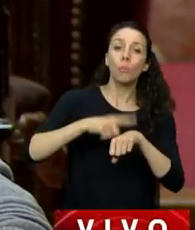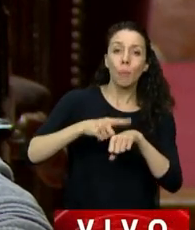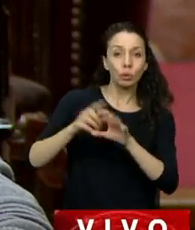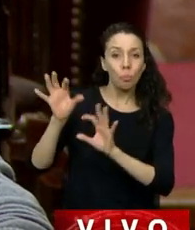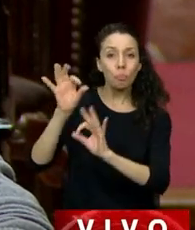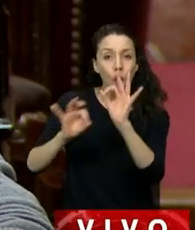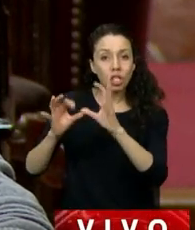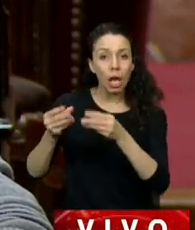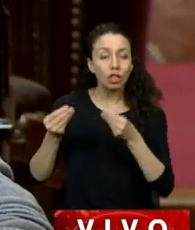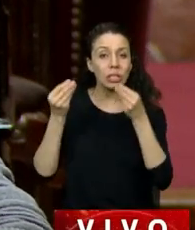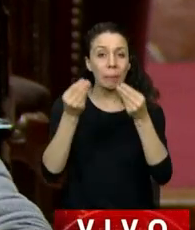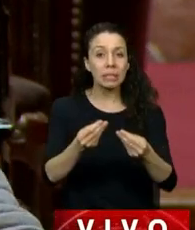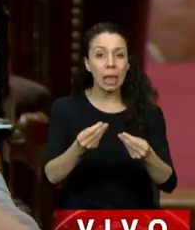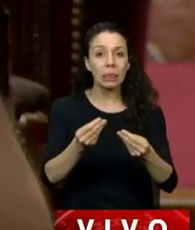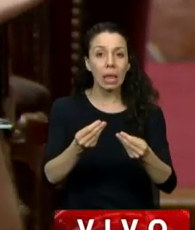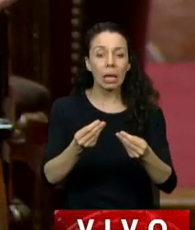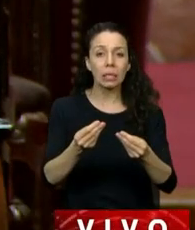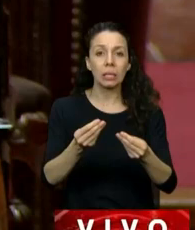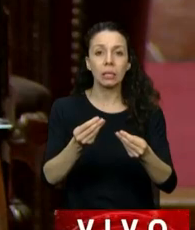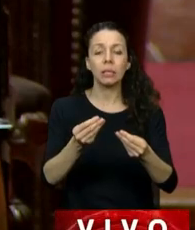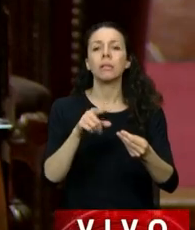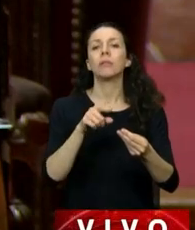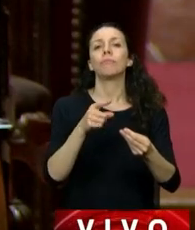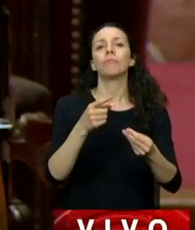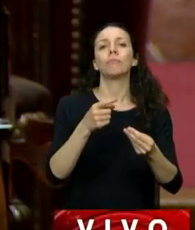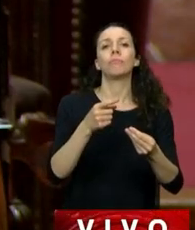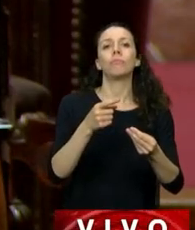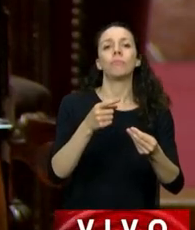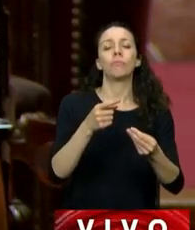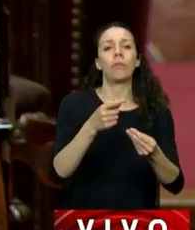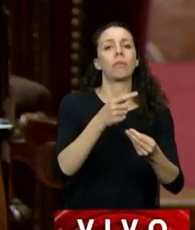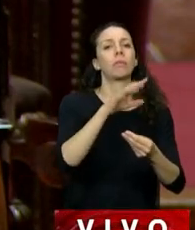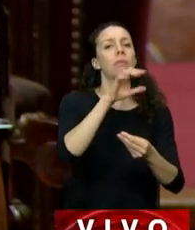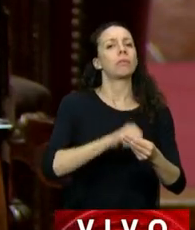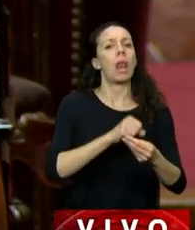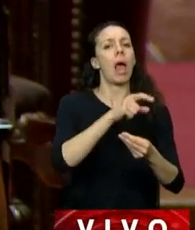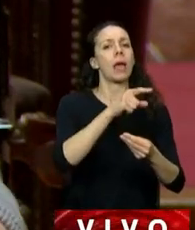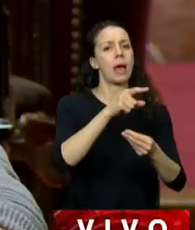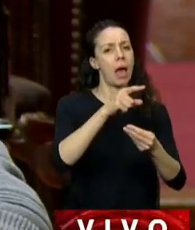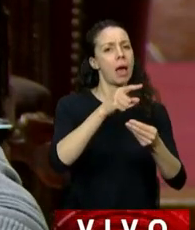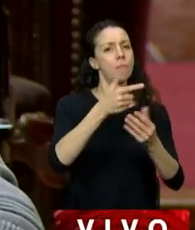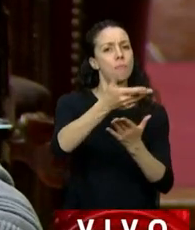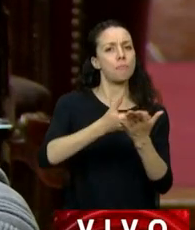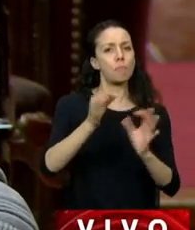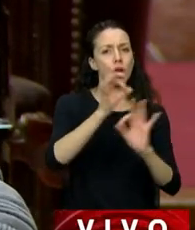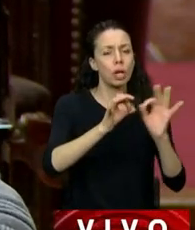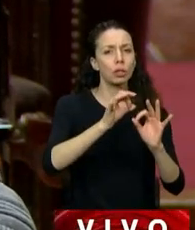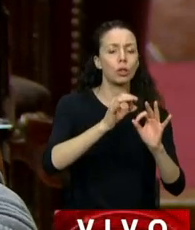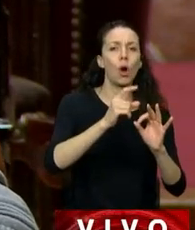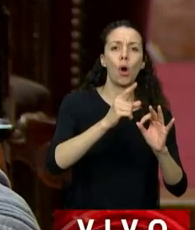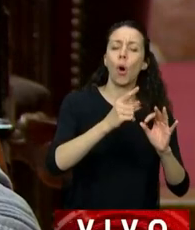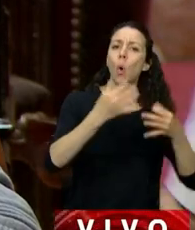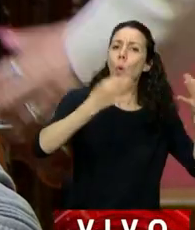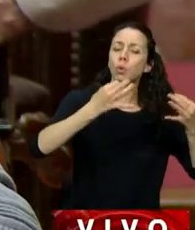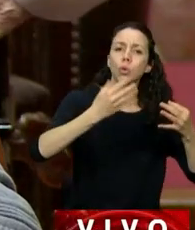proyectos no vengan con una cosa justa, que es que los jueces paguen ganancias, mezclada con una cosa injusta, que es